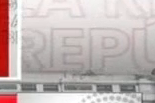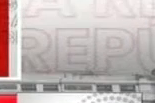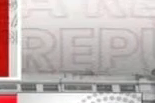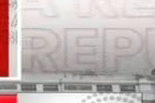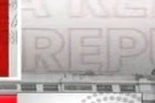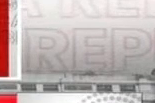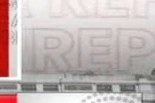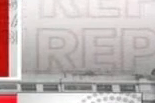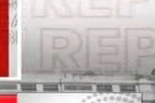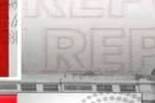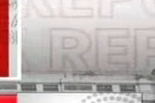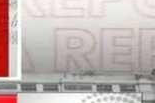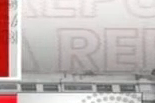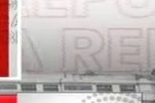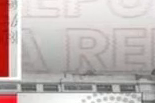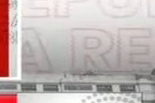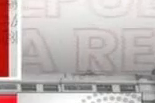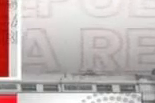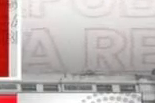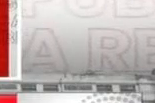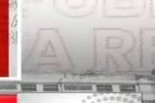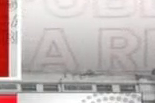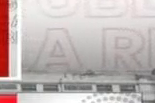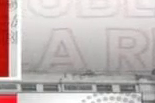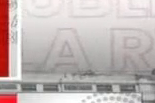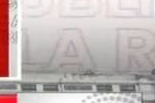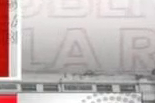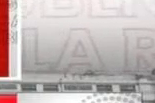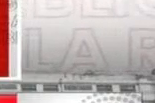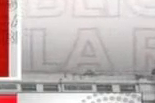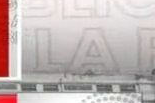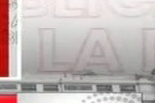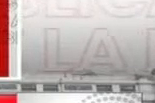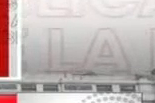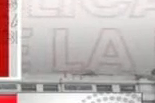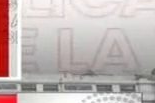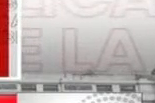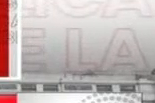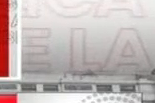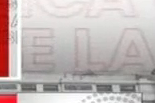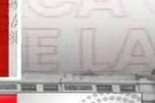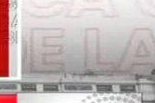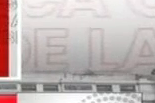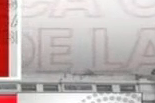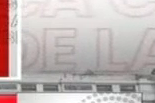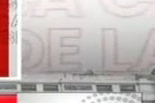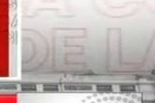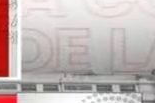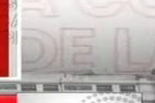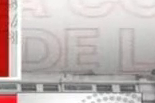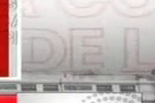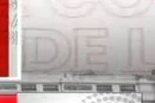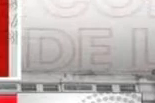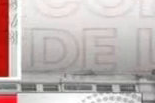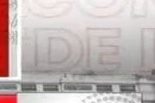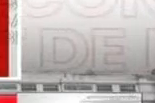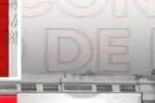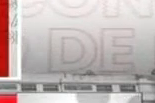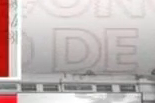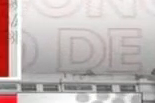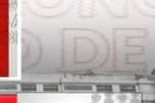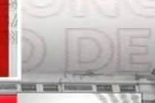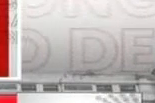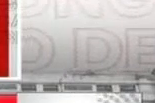titulación de las tierras, porque si vamos a hablar de la segunda reforma agraria, tenemos que también dar el